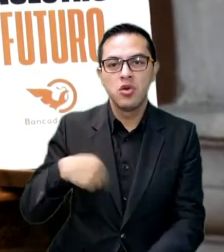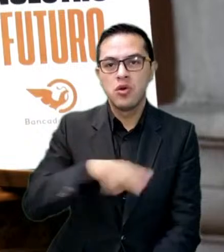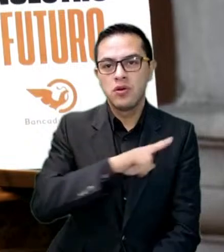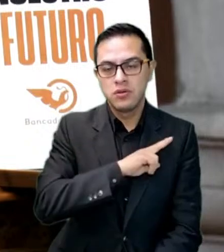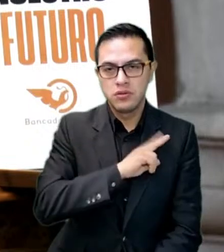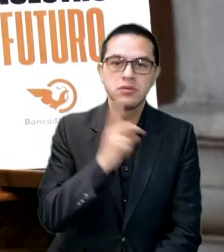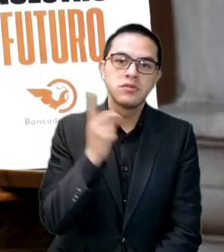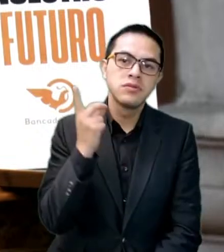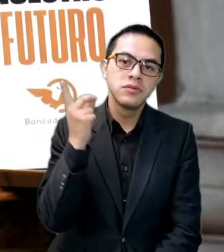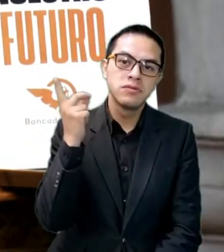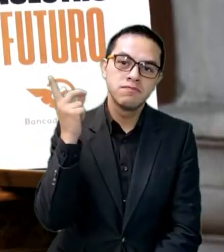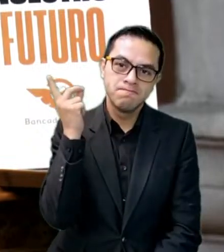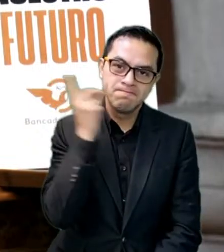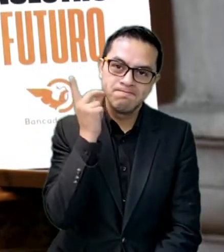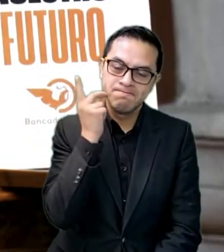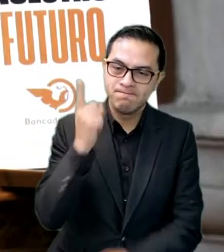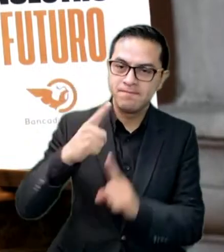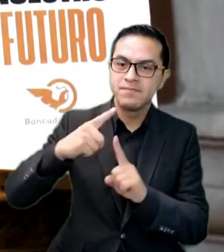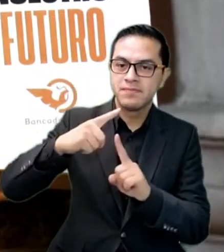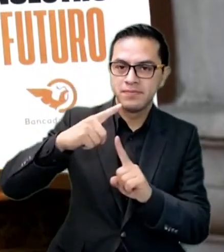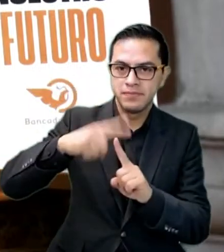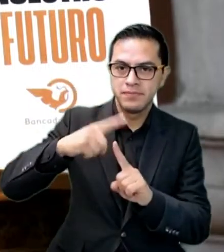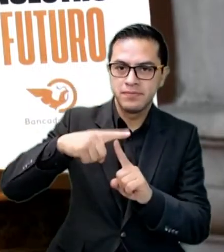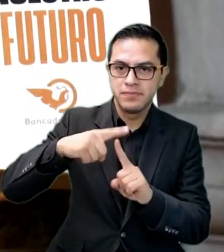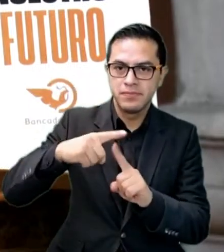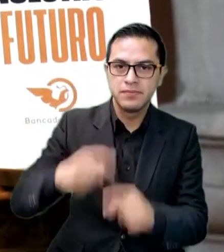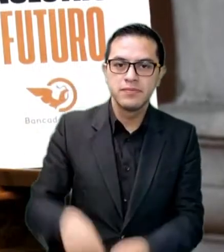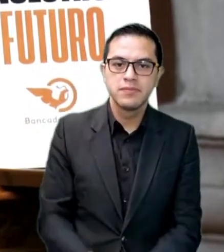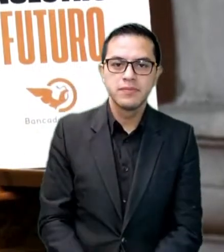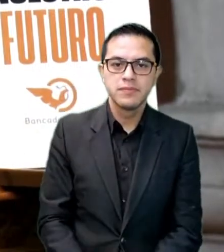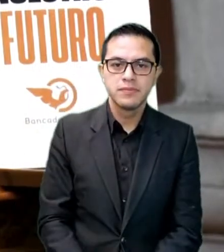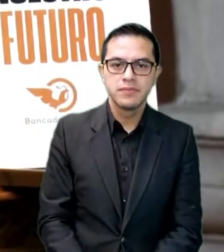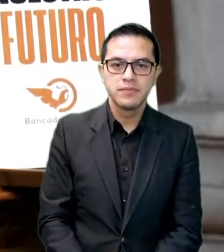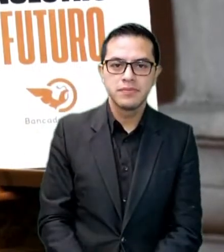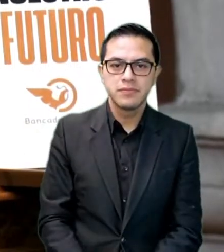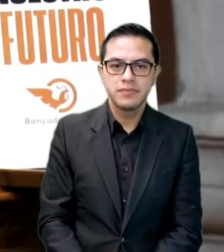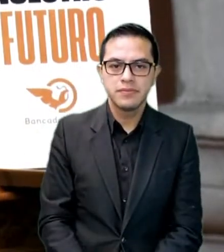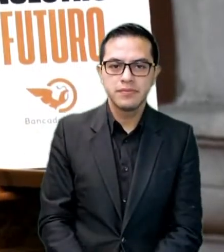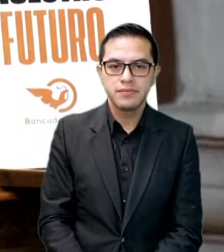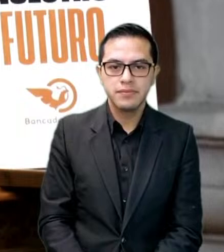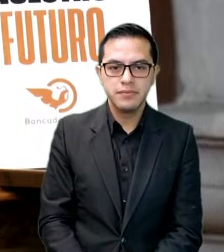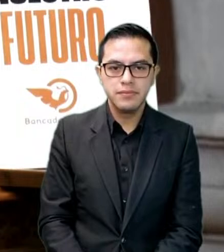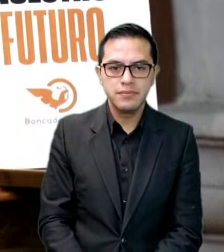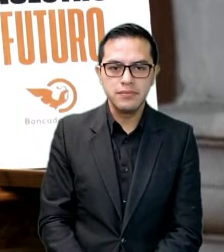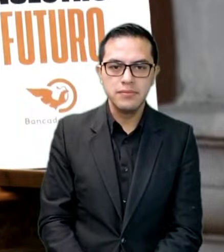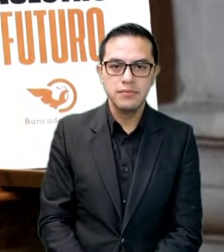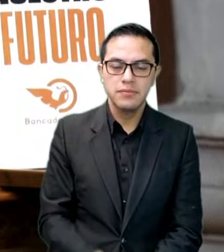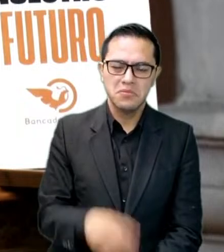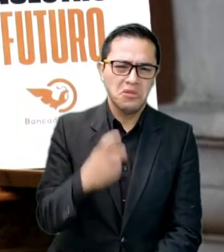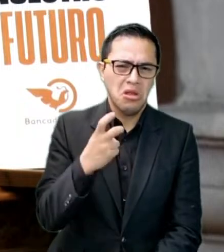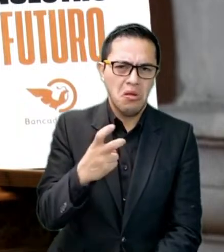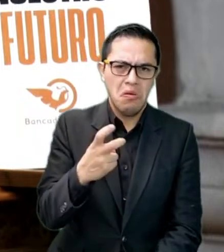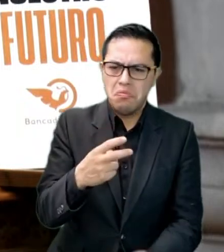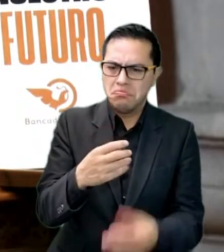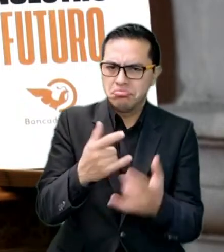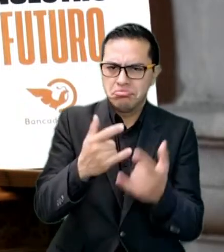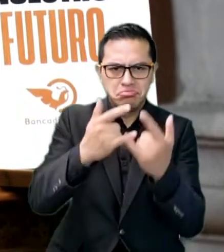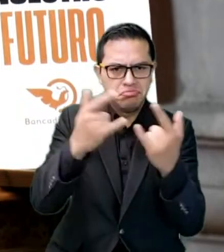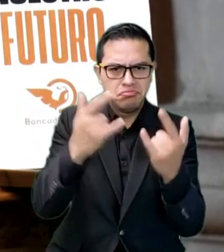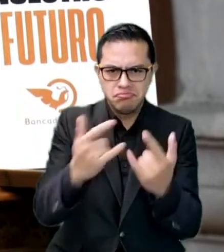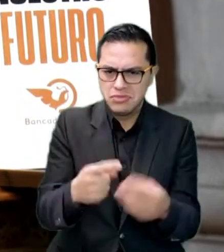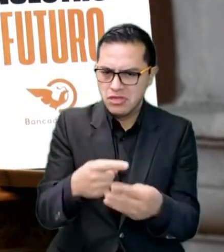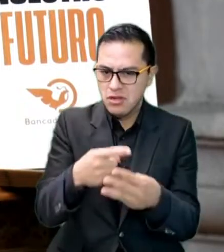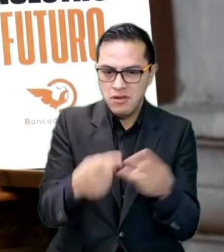al diputado que estamos aquí. Son solamente unos casos que se pudieron hacer públicos, pero